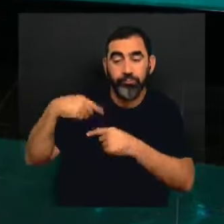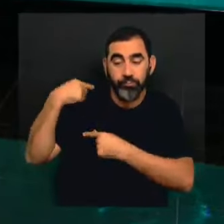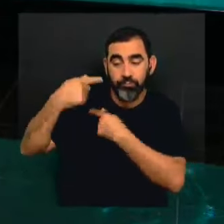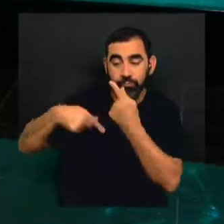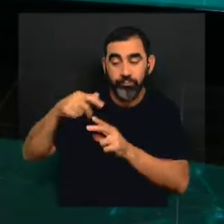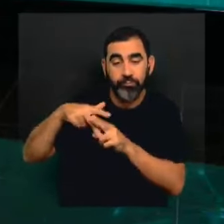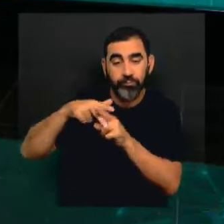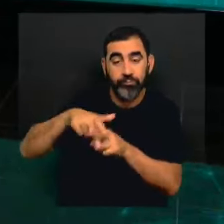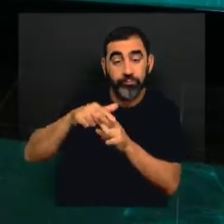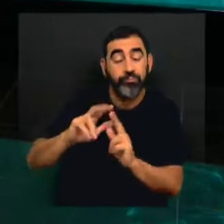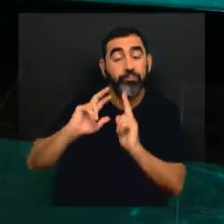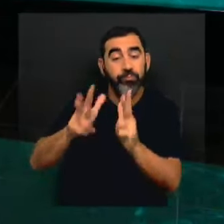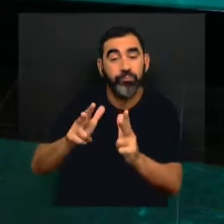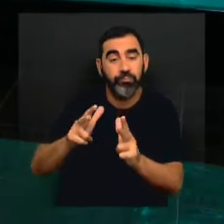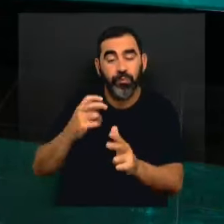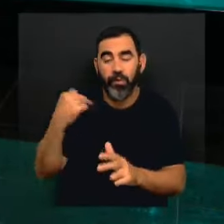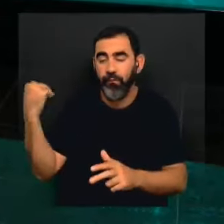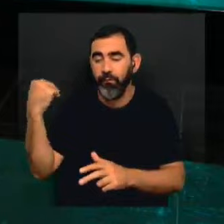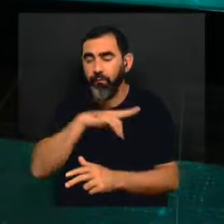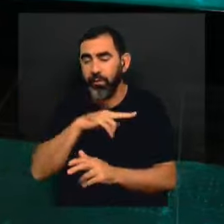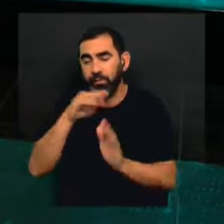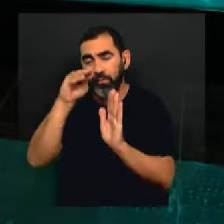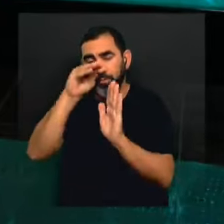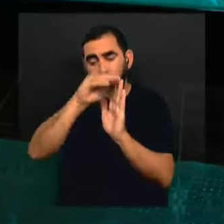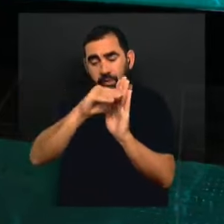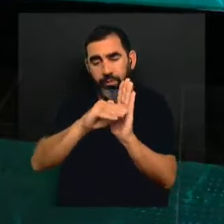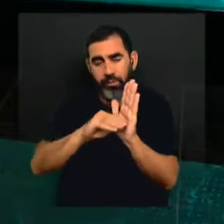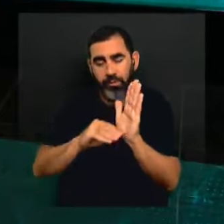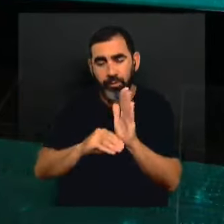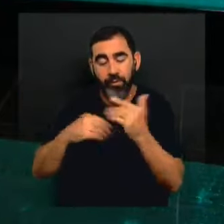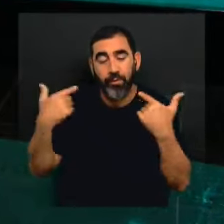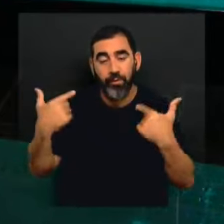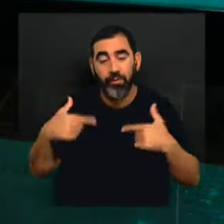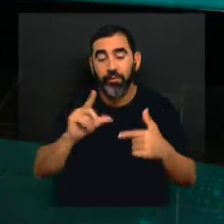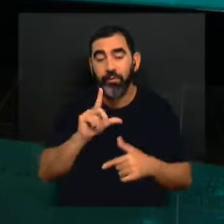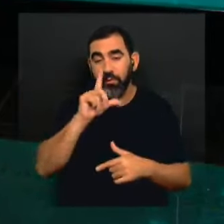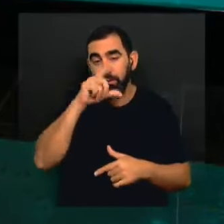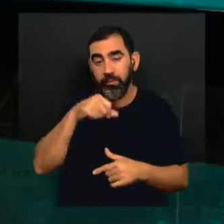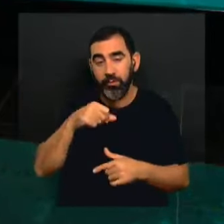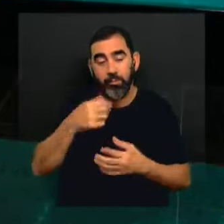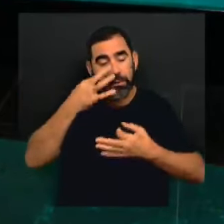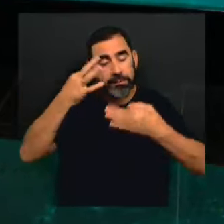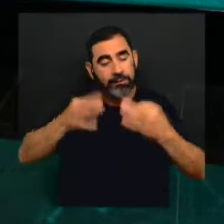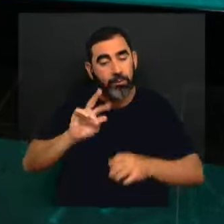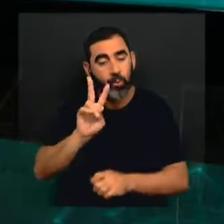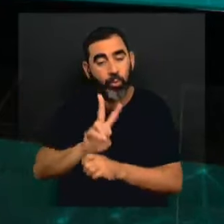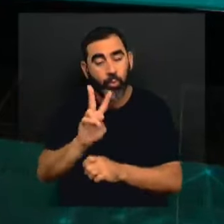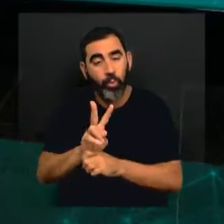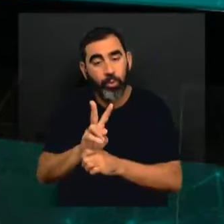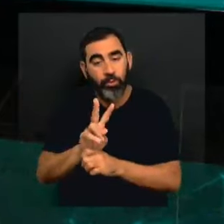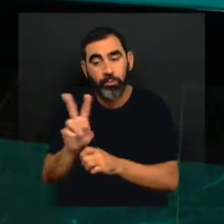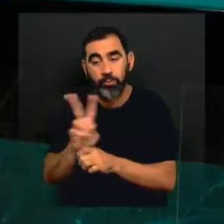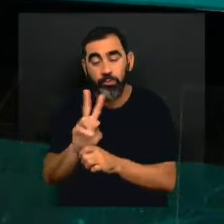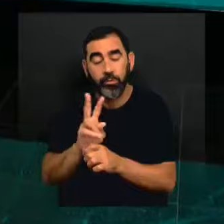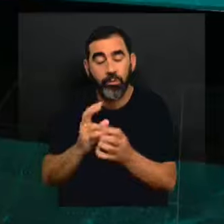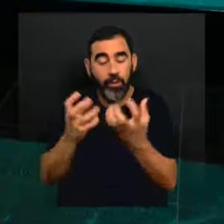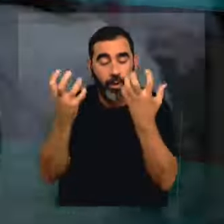práctica y entienden hipócritas las medidas que se toman desde la intendencia de Montevideo para asegurar el cuidado y La regulación de